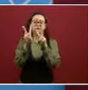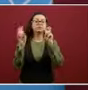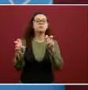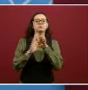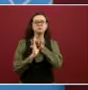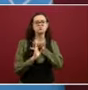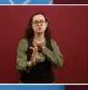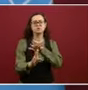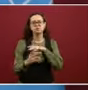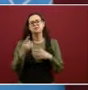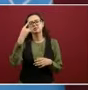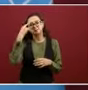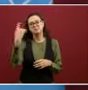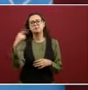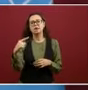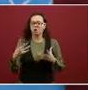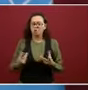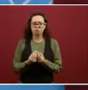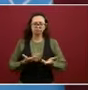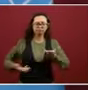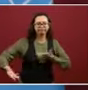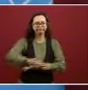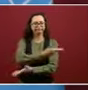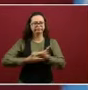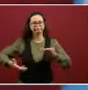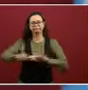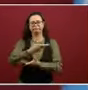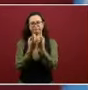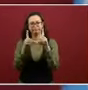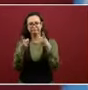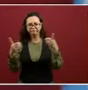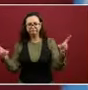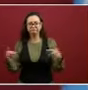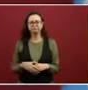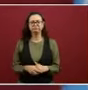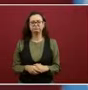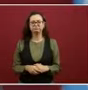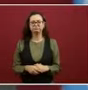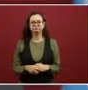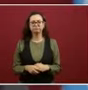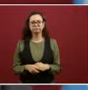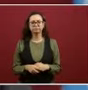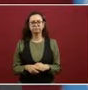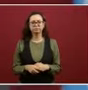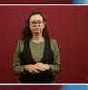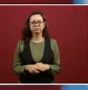de impulsar la cooperación para el desarrollo. Nos van a